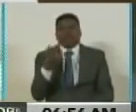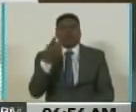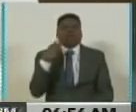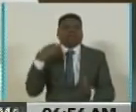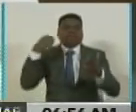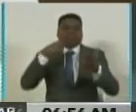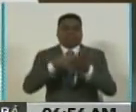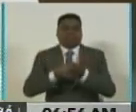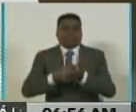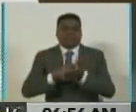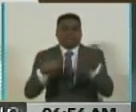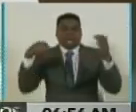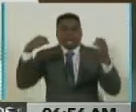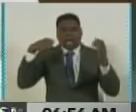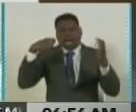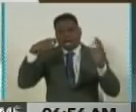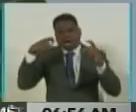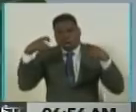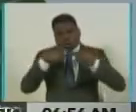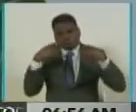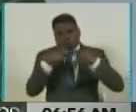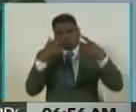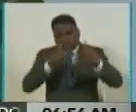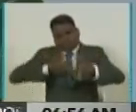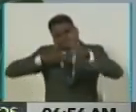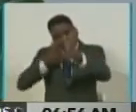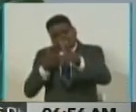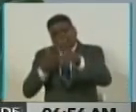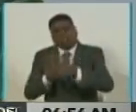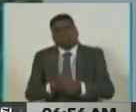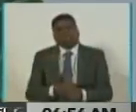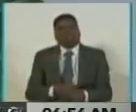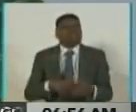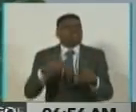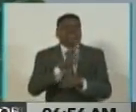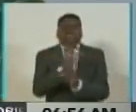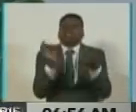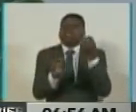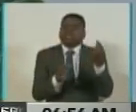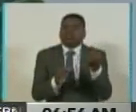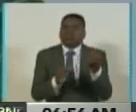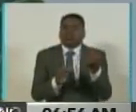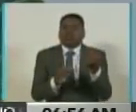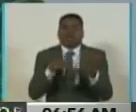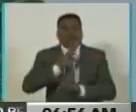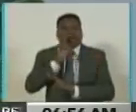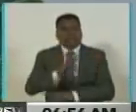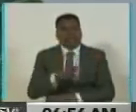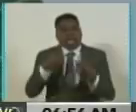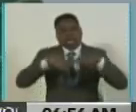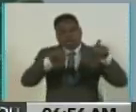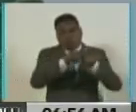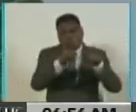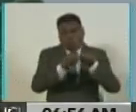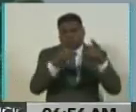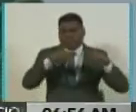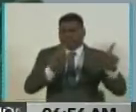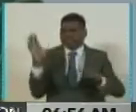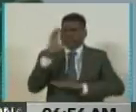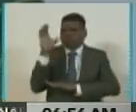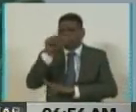bueno, la realidad colombiana, ninguna realidad es igual. La realidad colombiana es completamente diferente a la nuestra. Yo